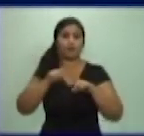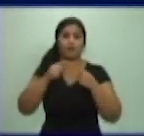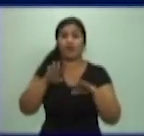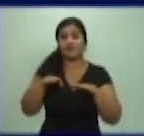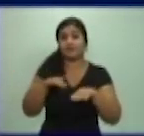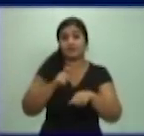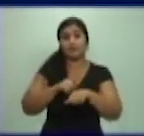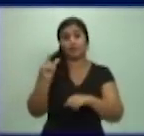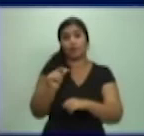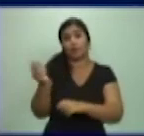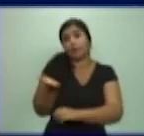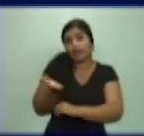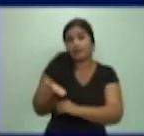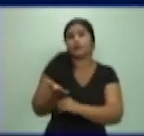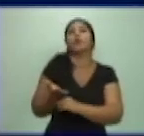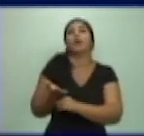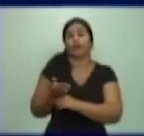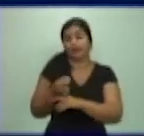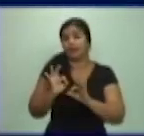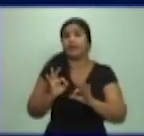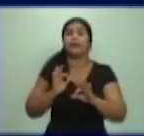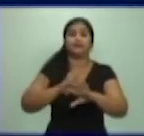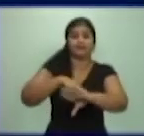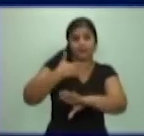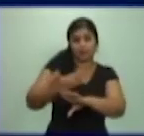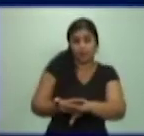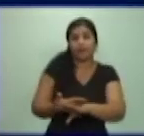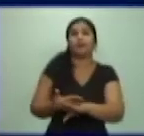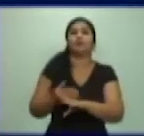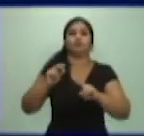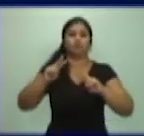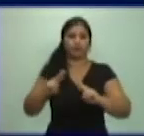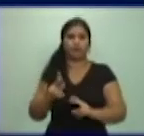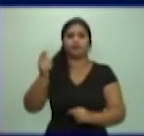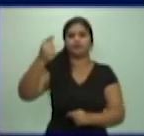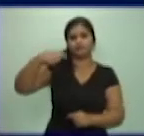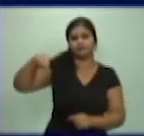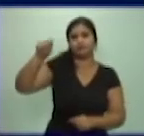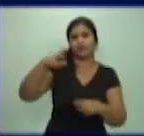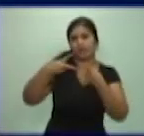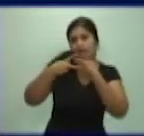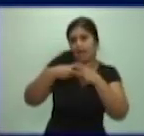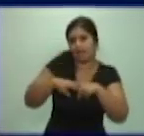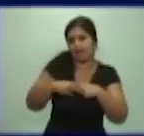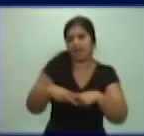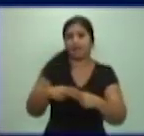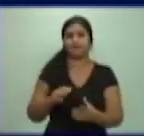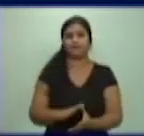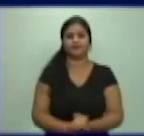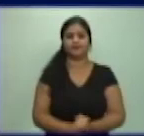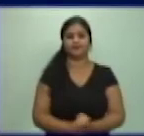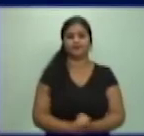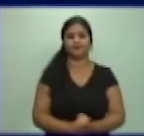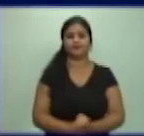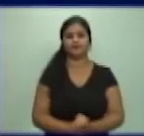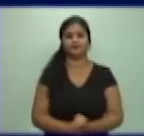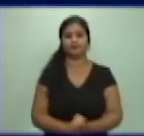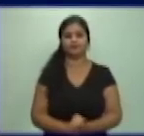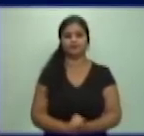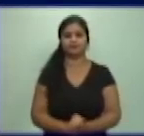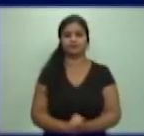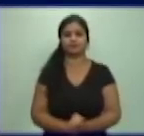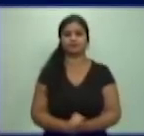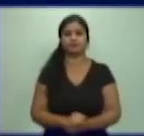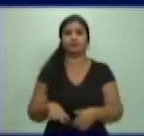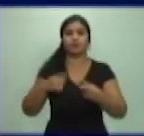estos signos, hay una pausa, ¿verdad? Hay separadas dos oraciones gramaticales, se hubiera perdido la